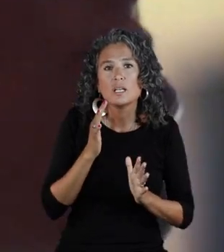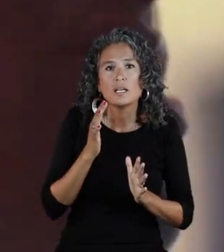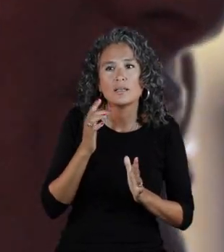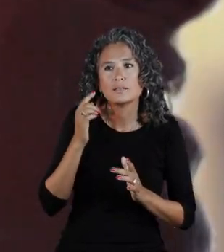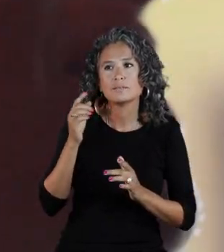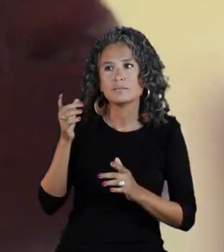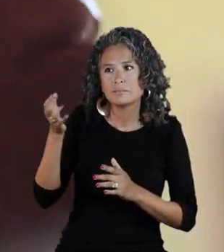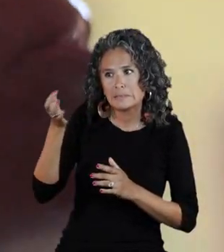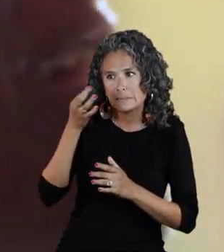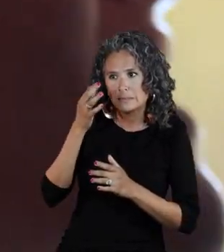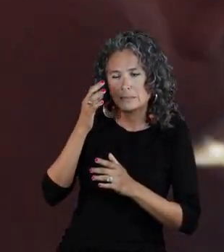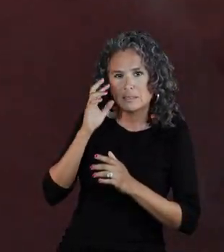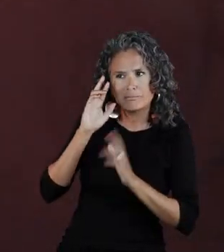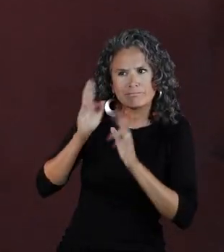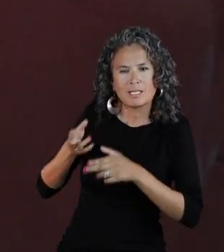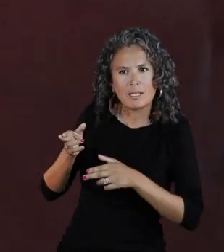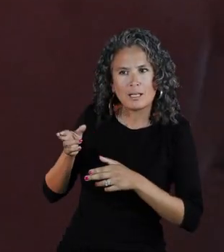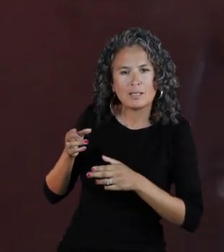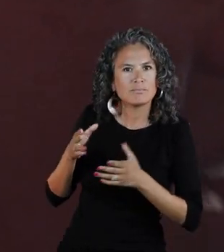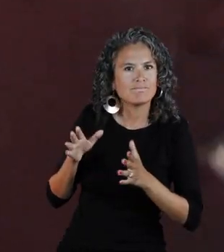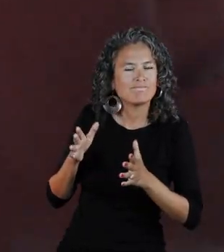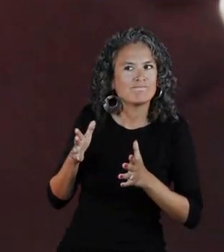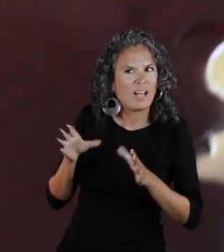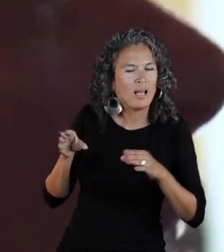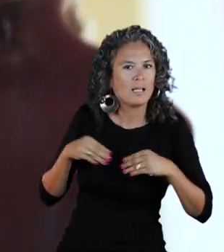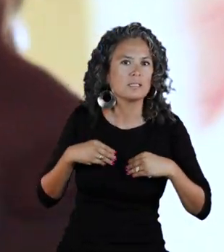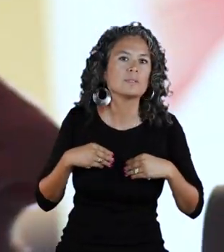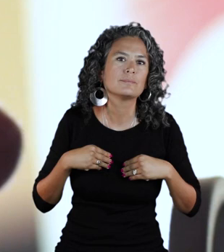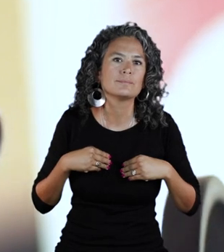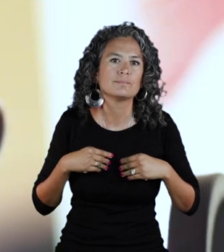O no sé si le volví a creer, porque fue,